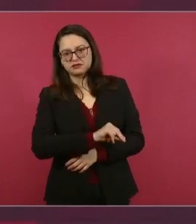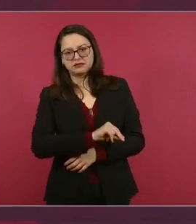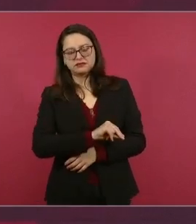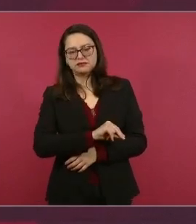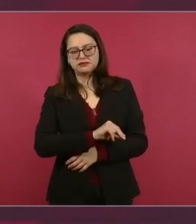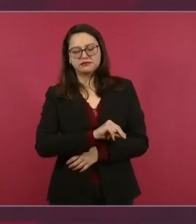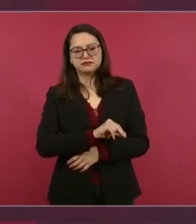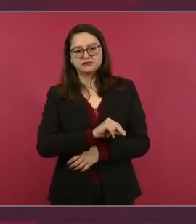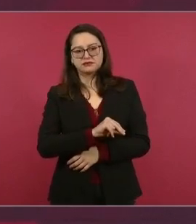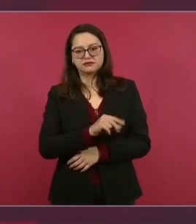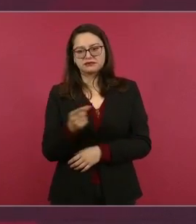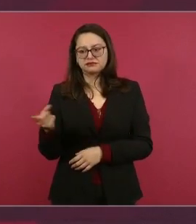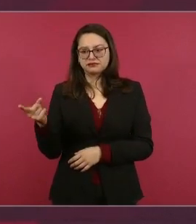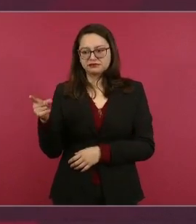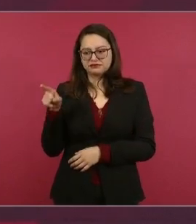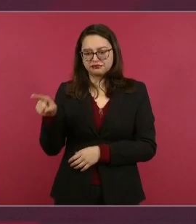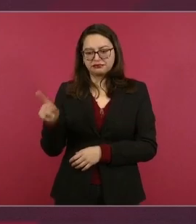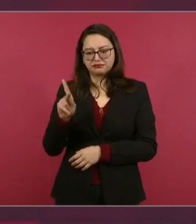tenían